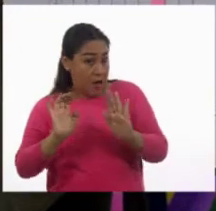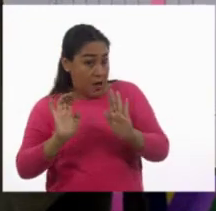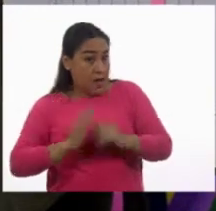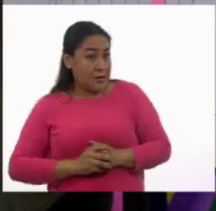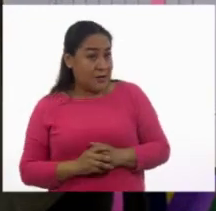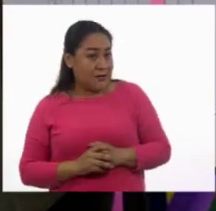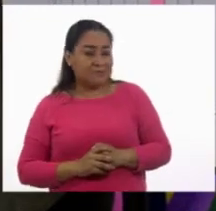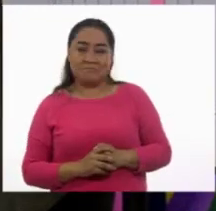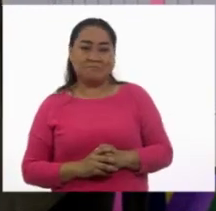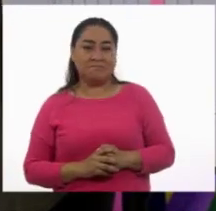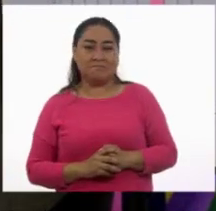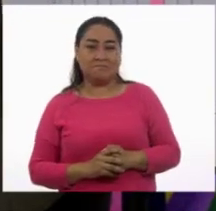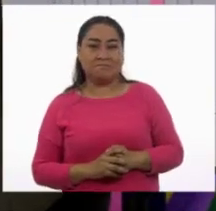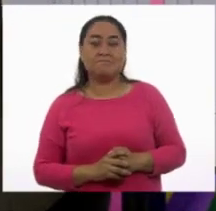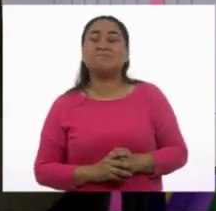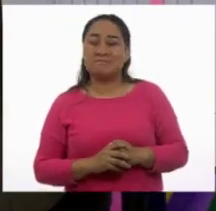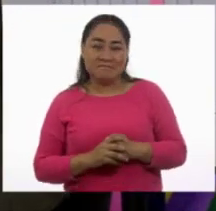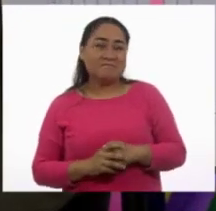Tocado.